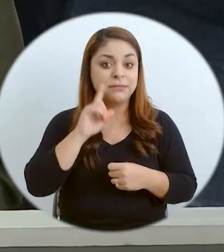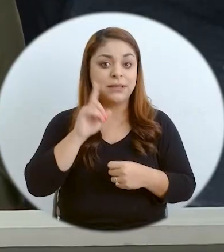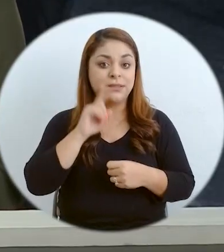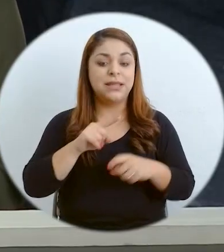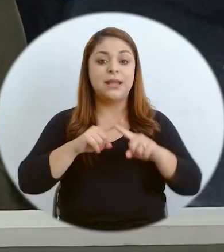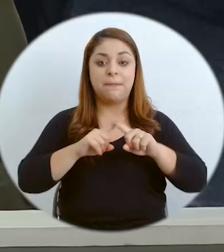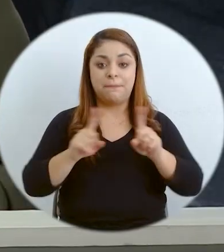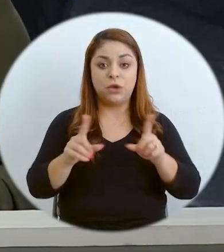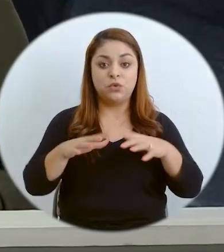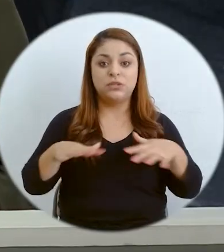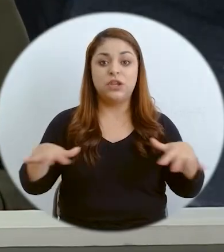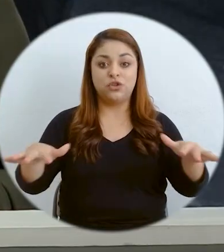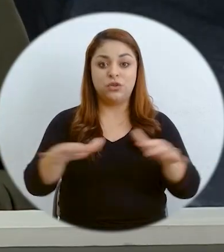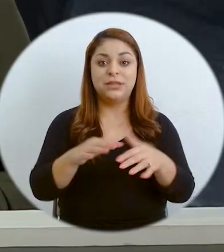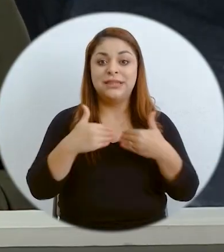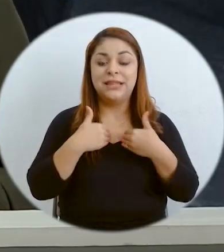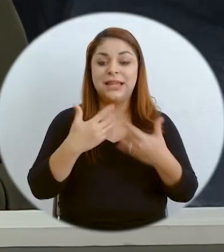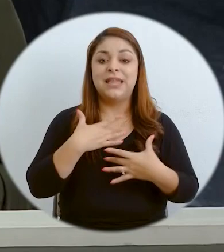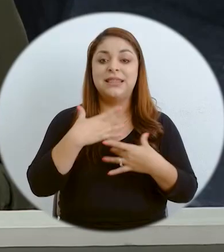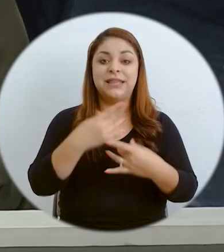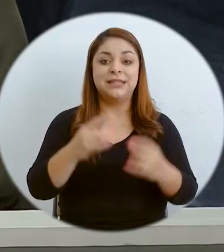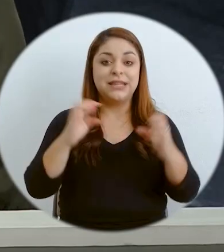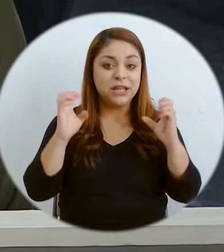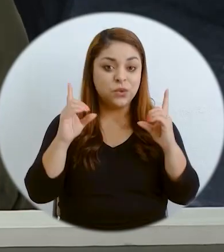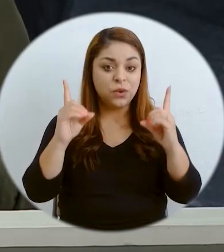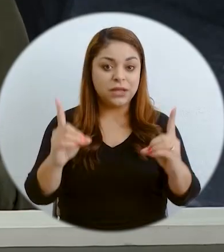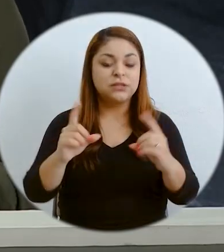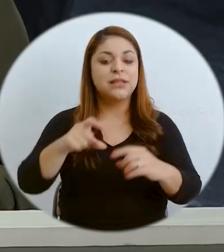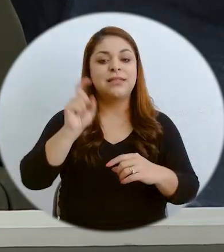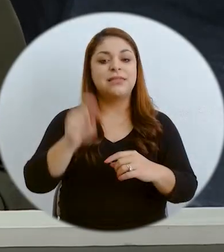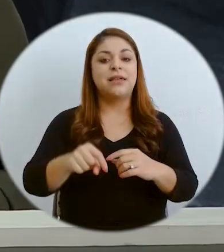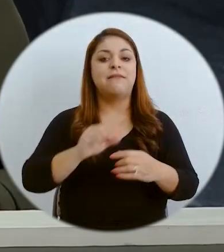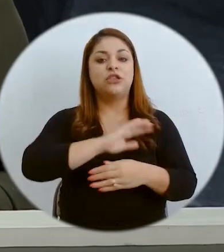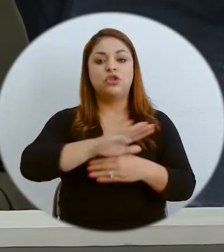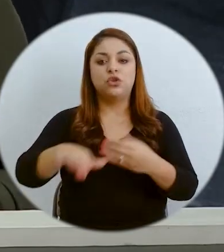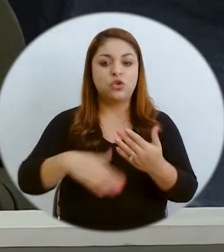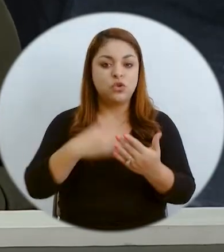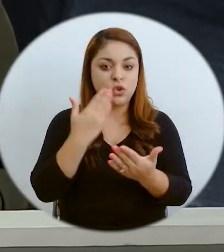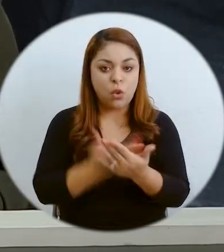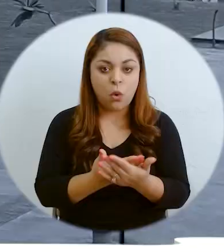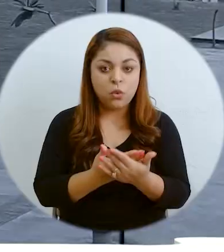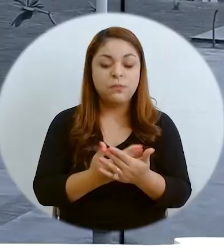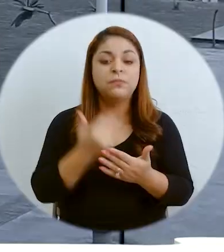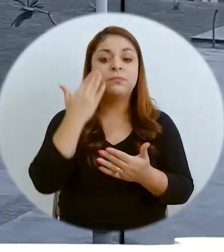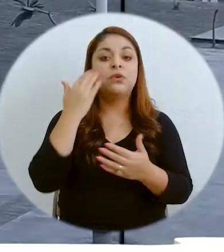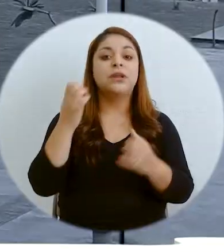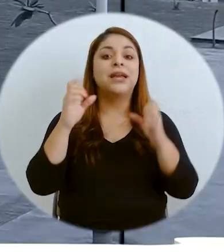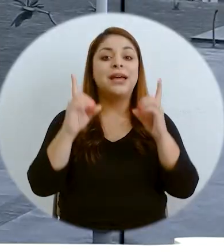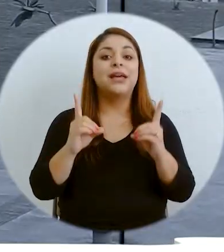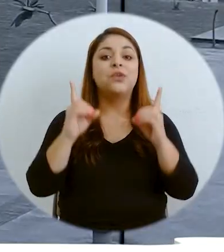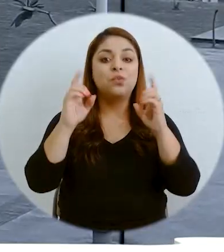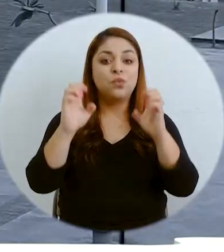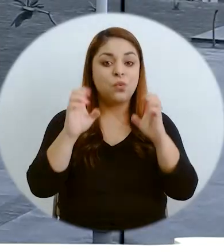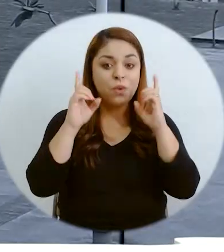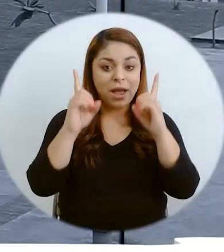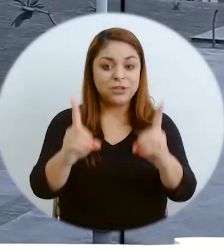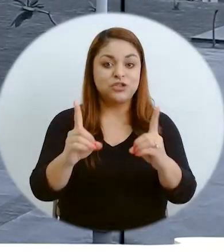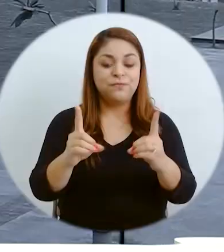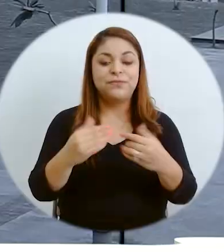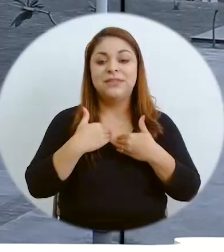parece mentira, pero los sectores que tienen un interés sobre la educación deberían ser todos los sectores, porque la